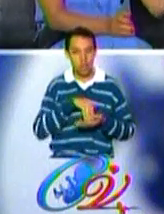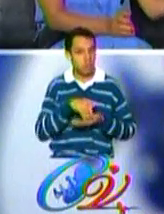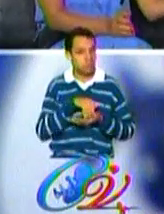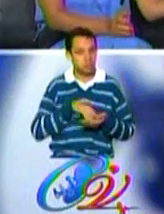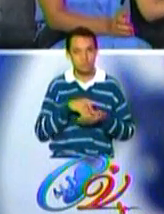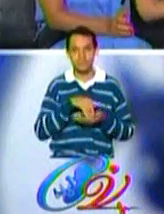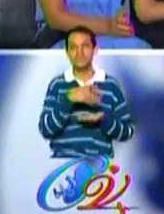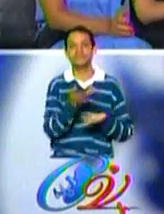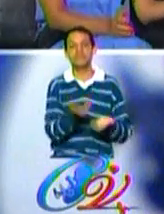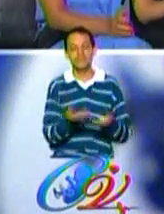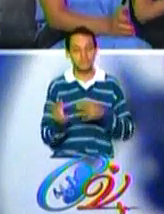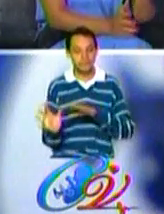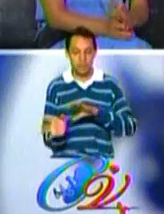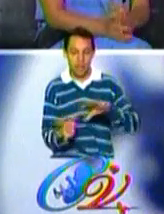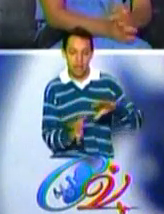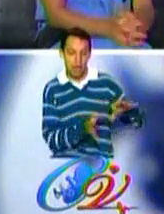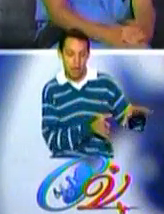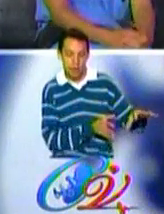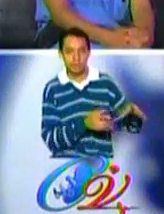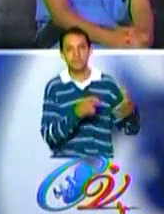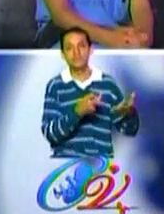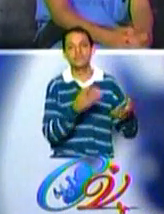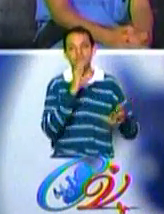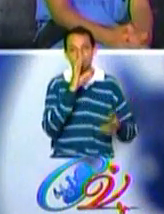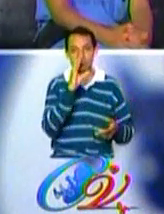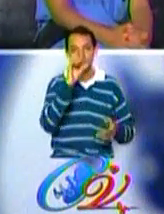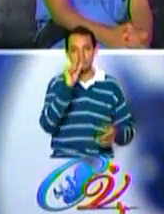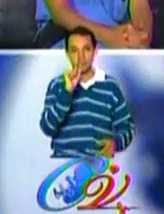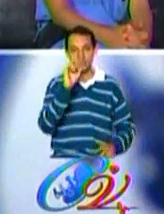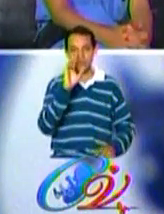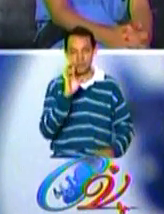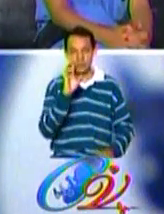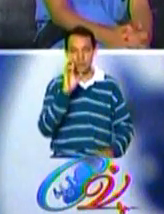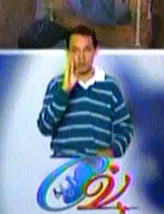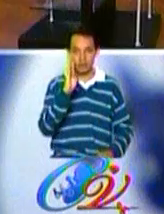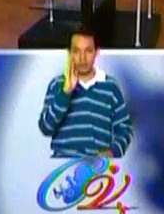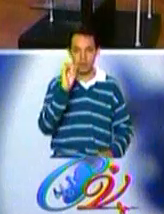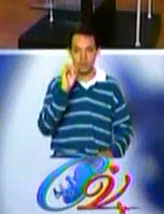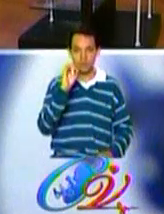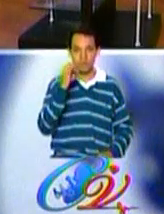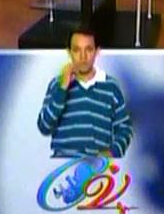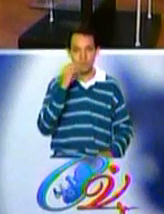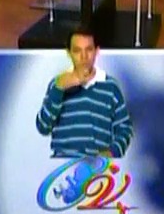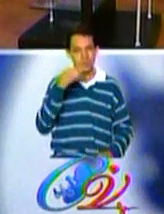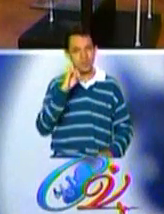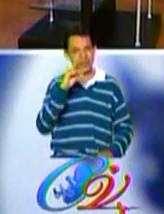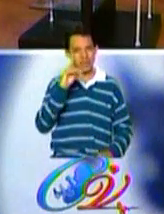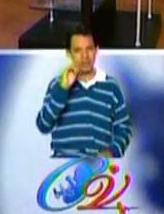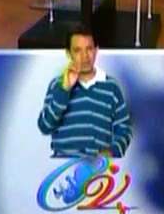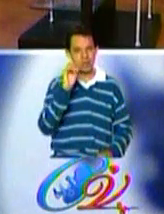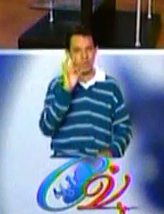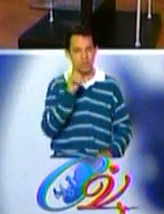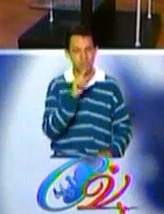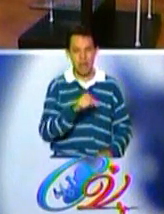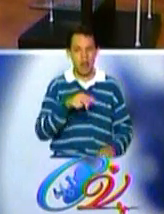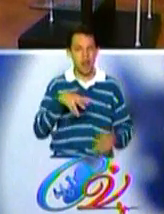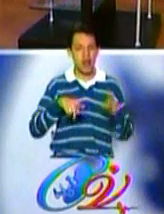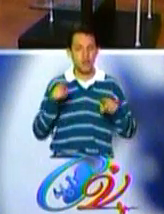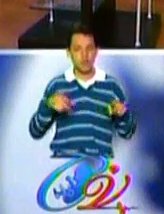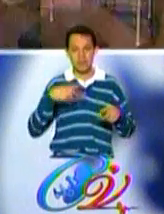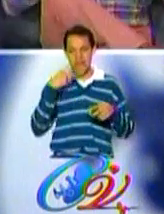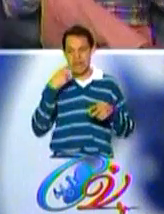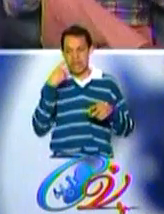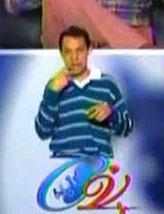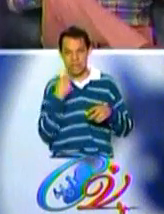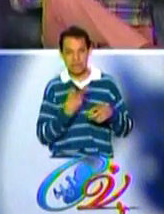dejando de lado los carbohidratos. Y lo vemos acá, alguien lo está haciendo y hemos tenido pacientes muy descompensados, sí, que coman carnes para bajar de peso y